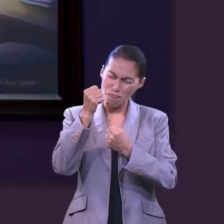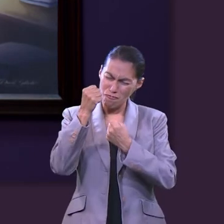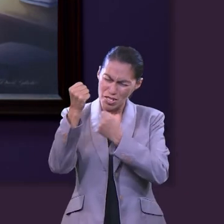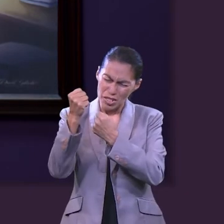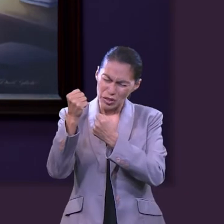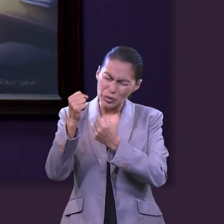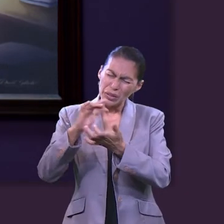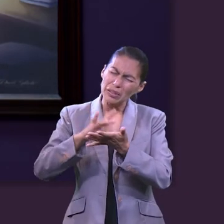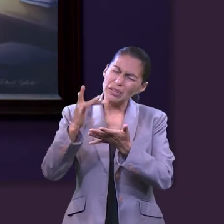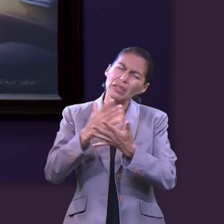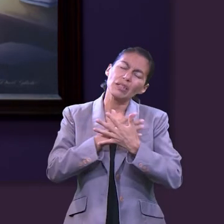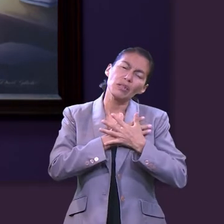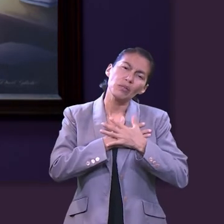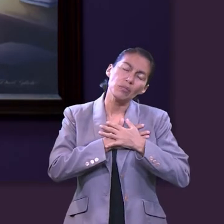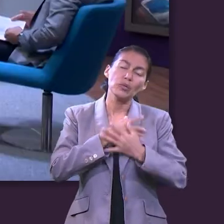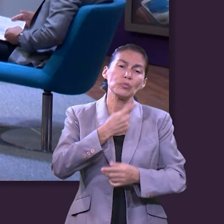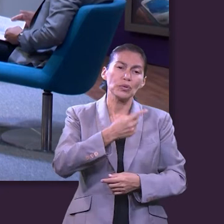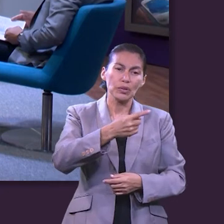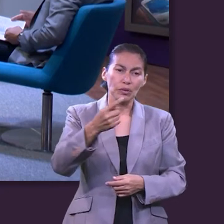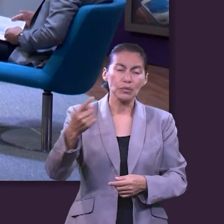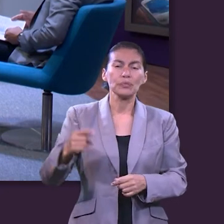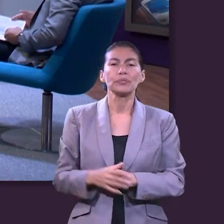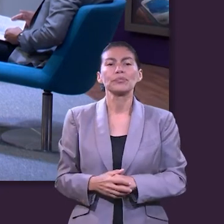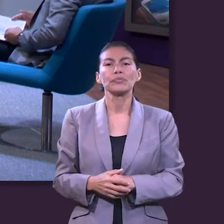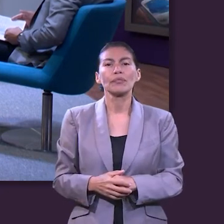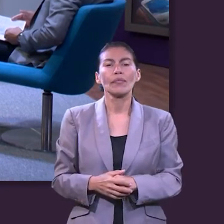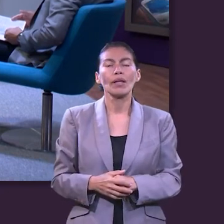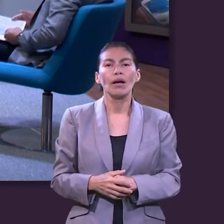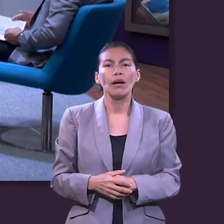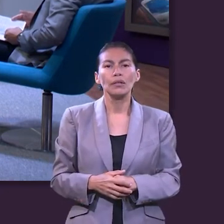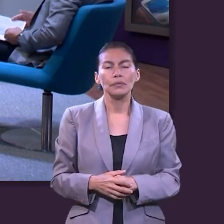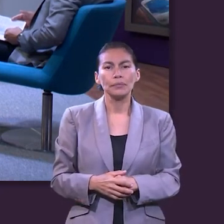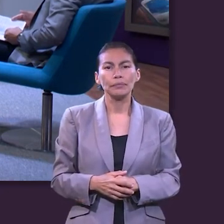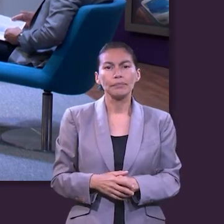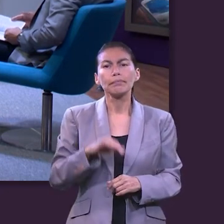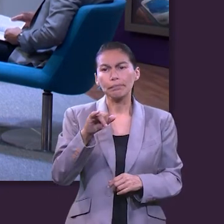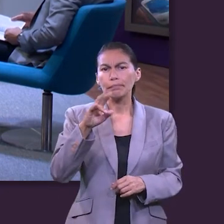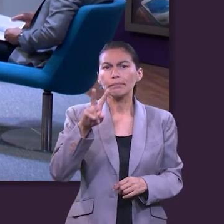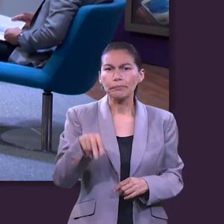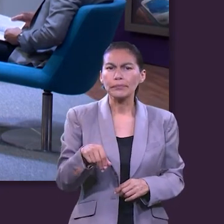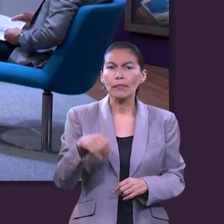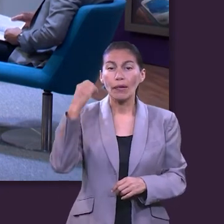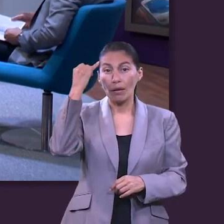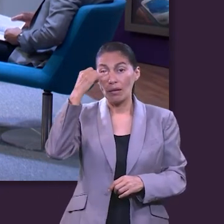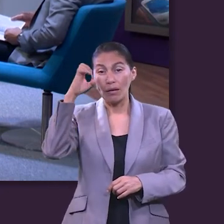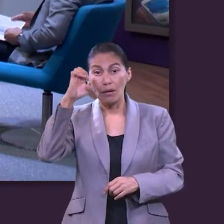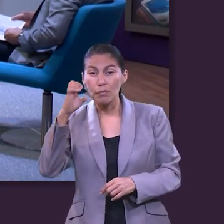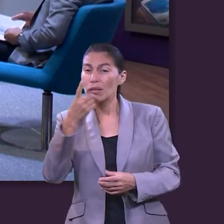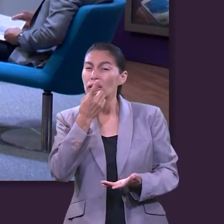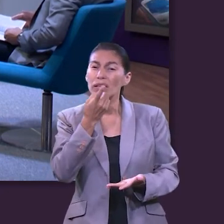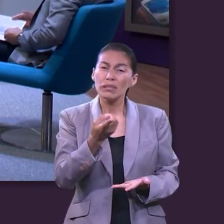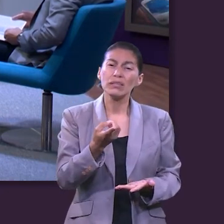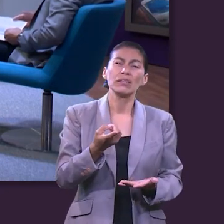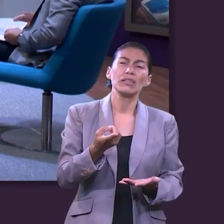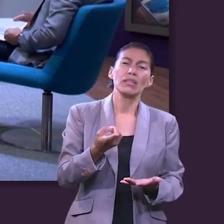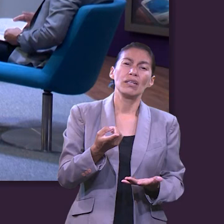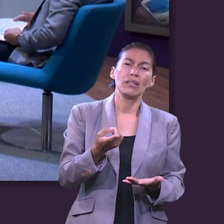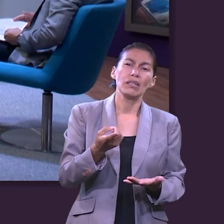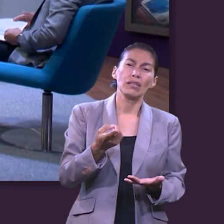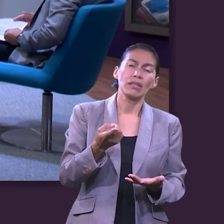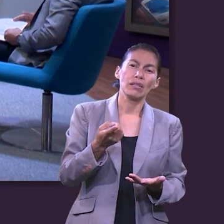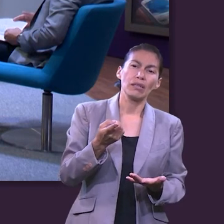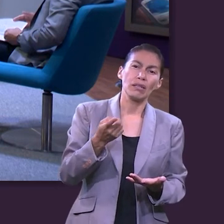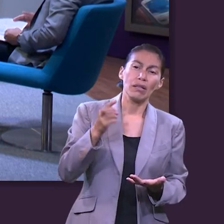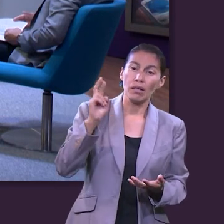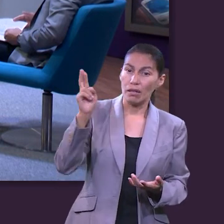guardaba, pues por amor a nosotros. Ok. Sí, así es, ¿no? Y Jaime mencionaba que, de alguna manera, el